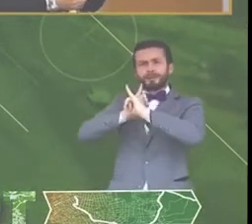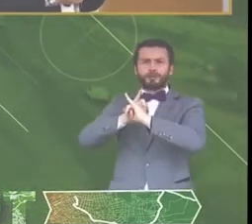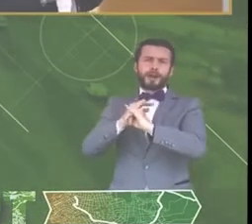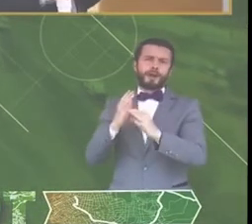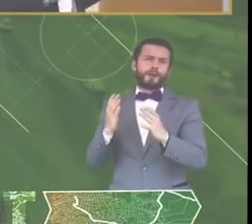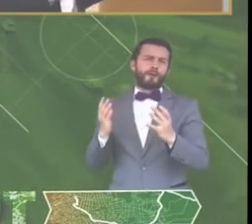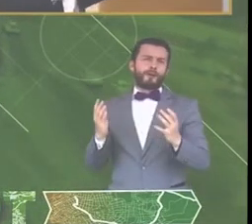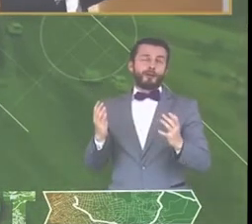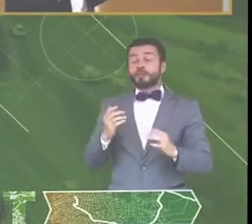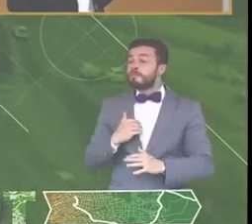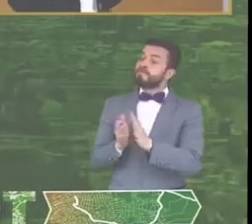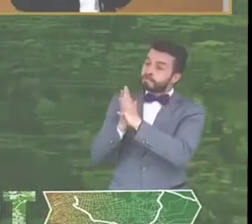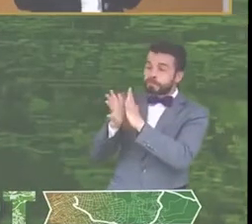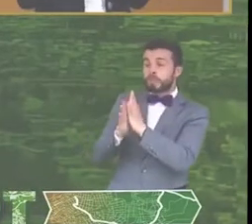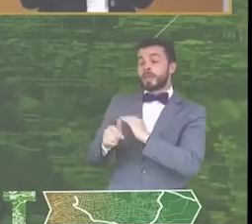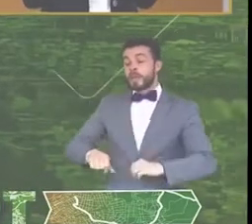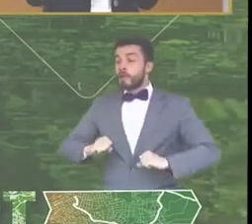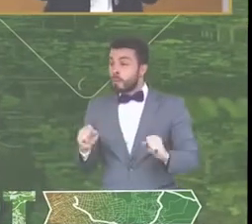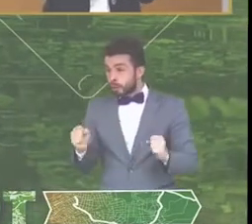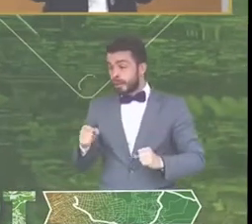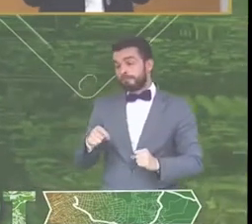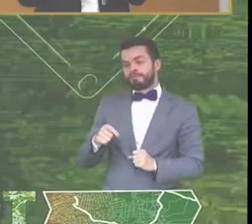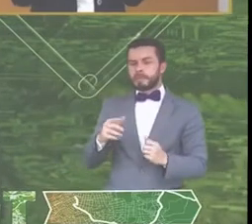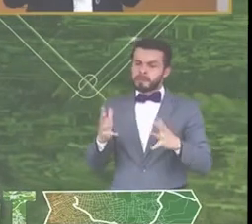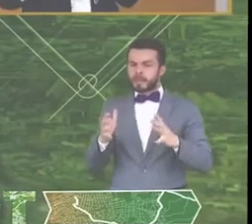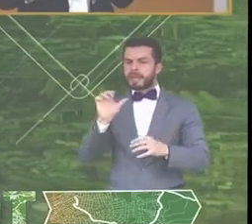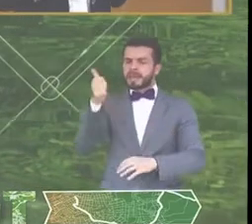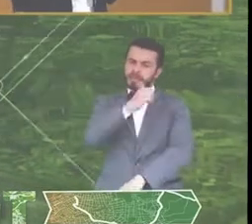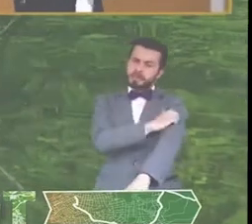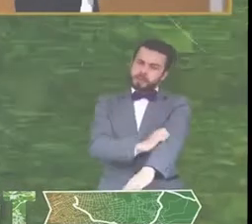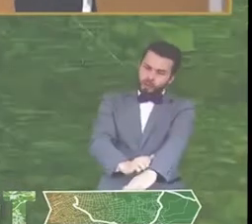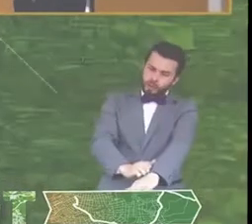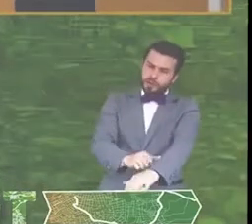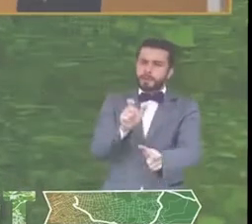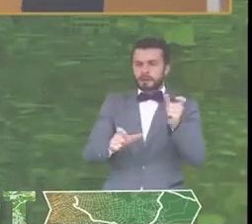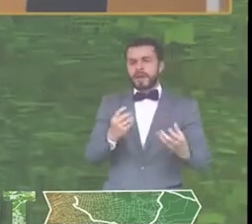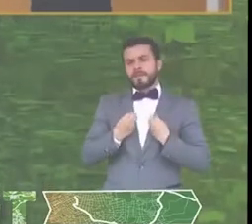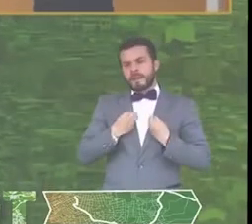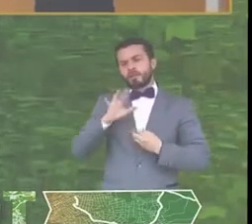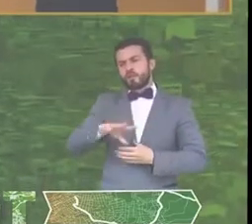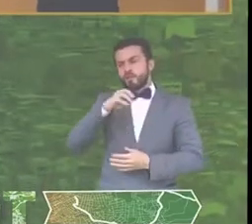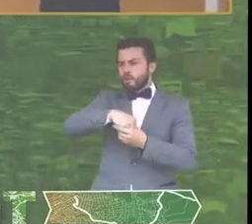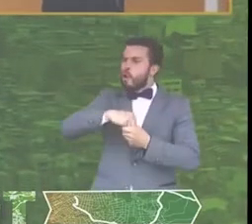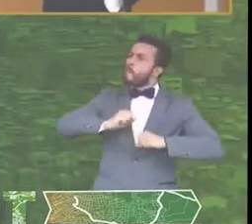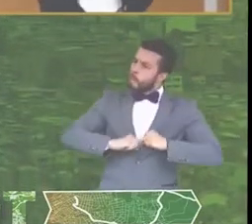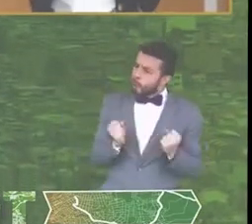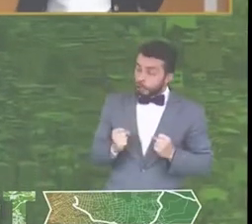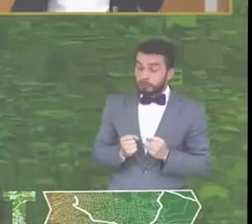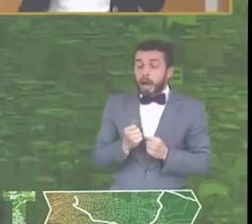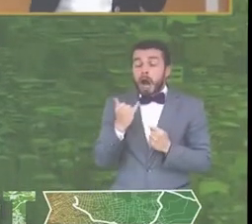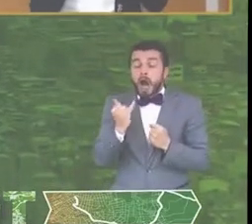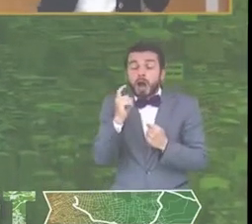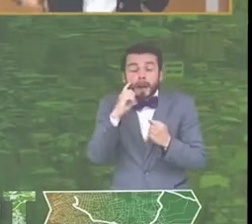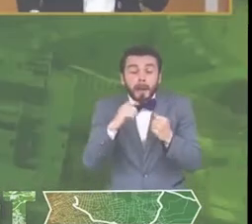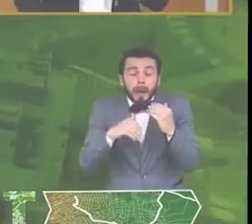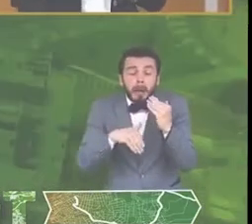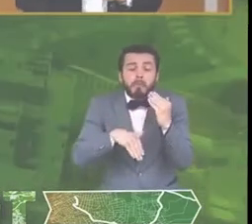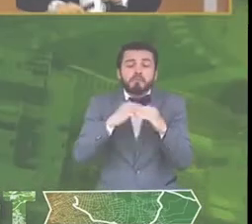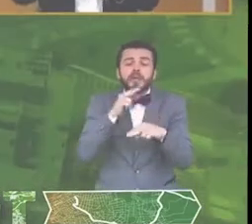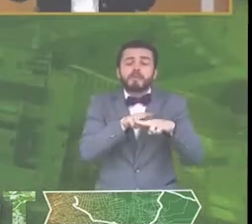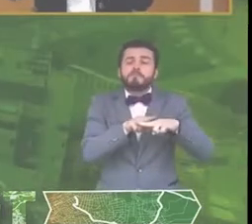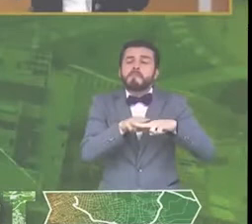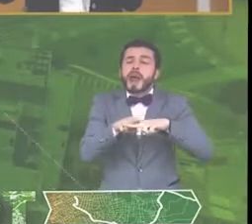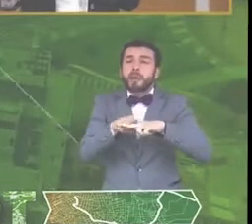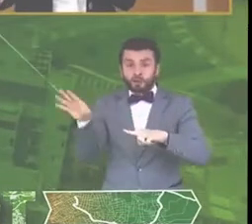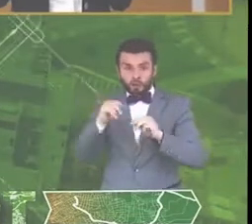y ya dijo que bogotá no me acuerdo textualmente pero al o algo así como que bogotá es una ciudad muy